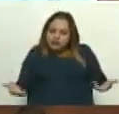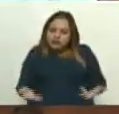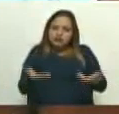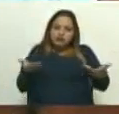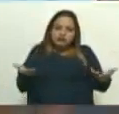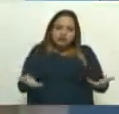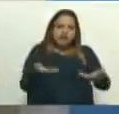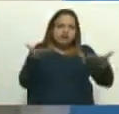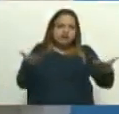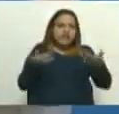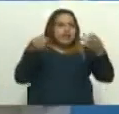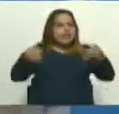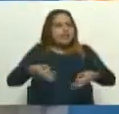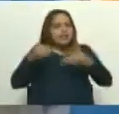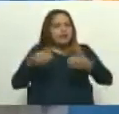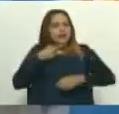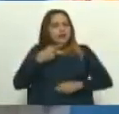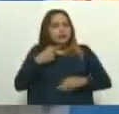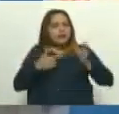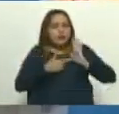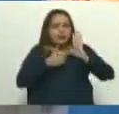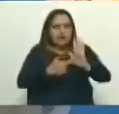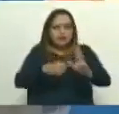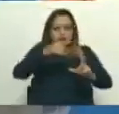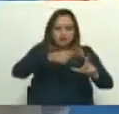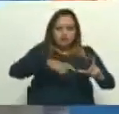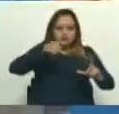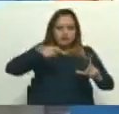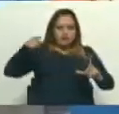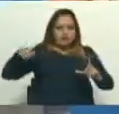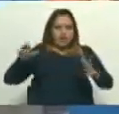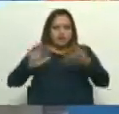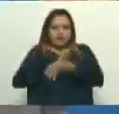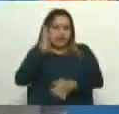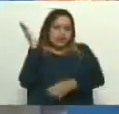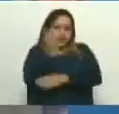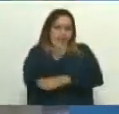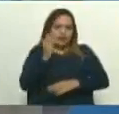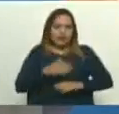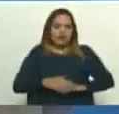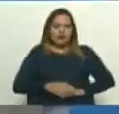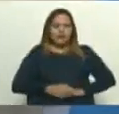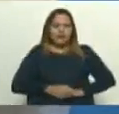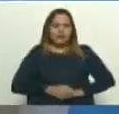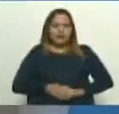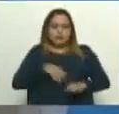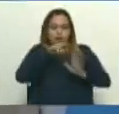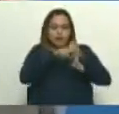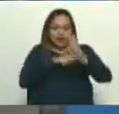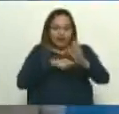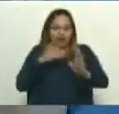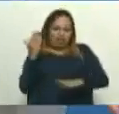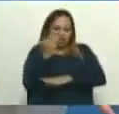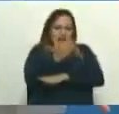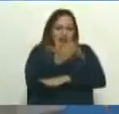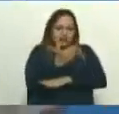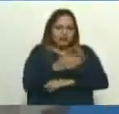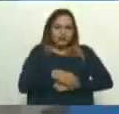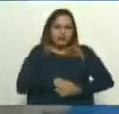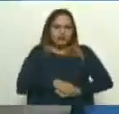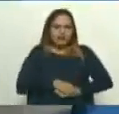Y siempre me gusta mostrar esta lámina de las sanciones, llamadas medidas coercitivas unilaterales. Son